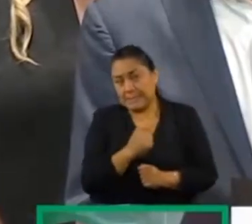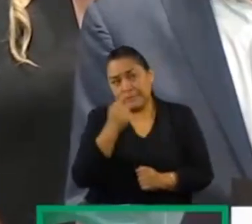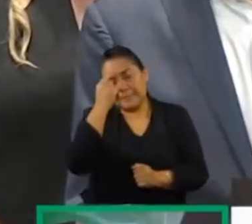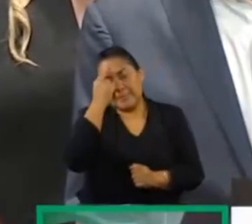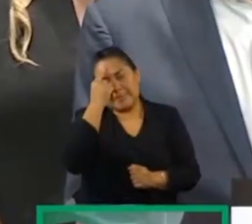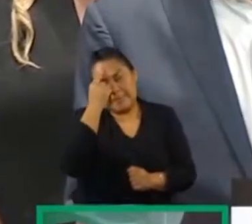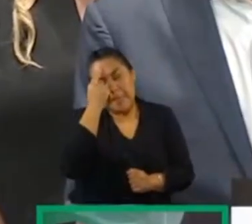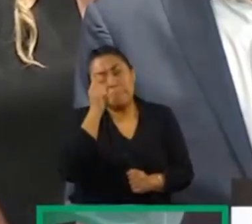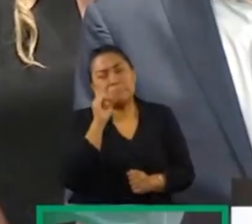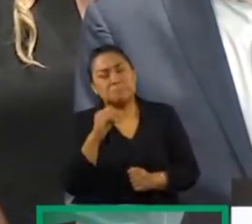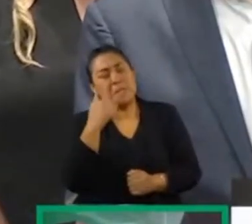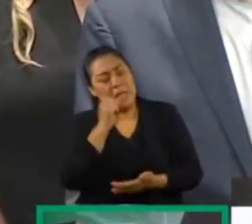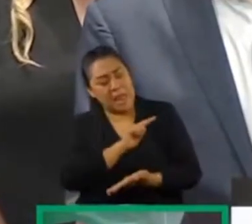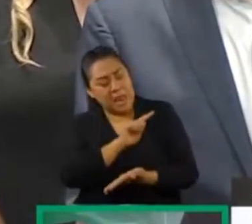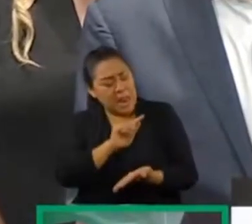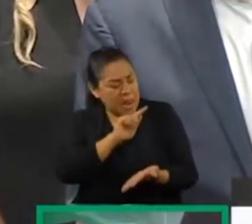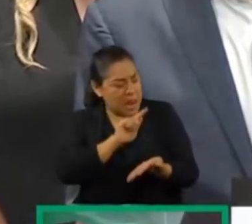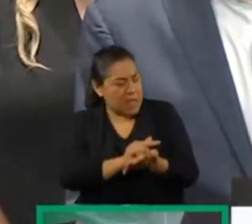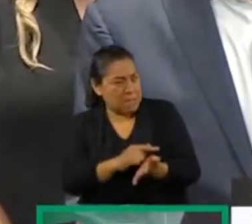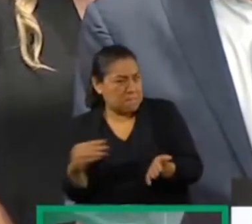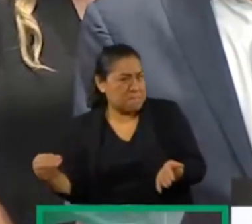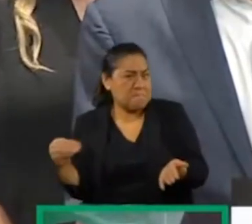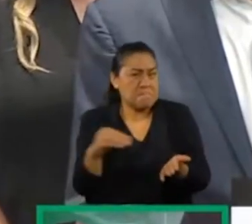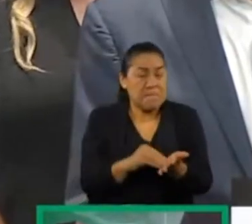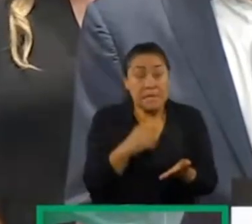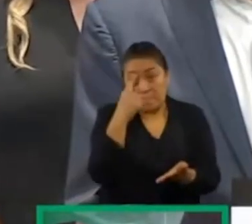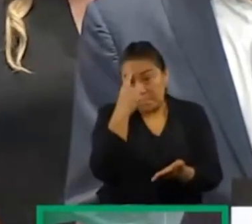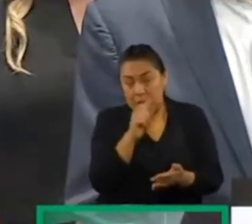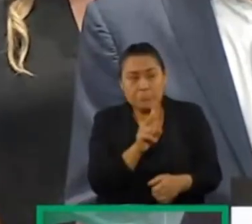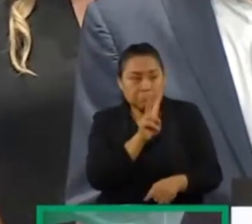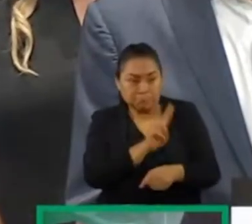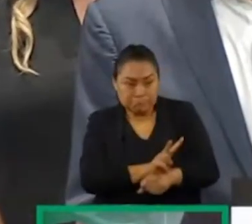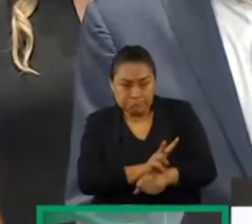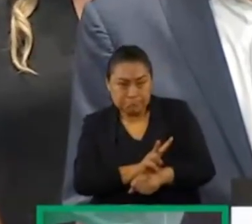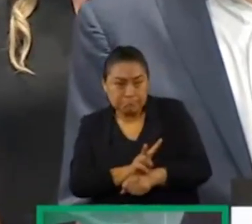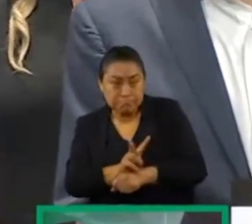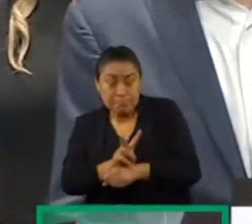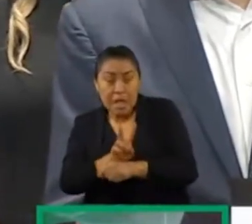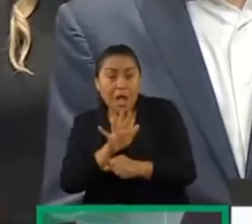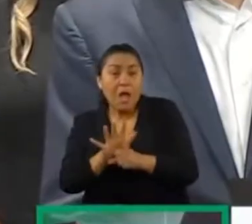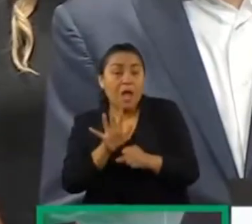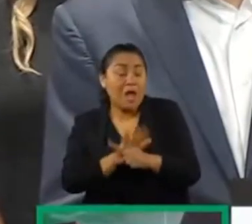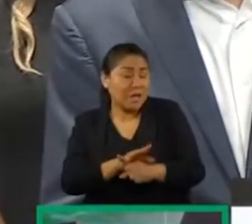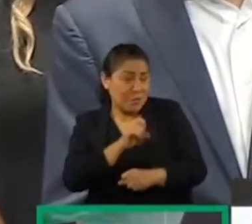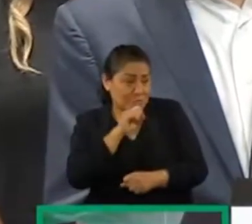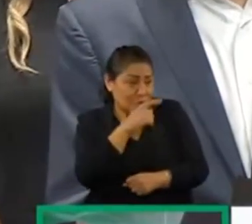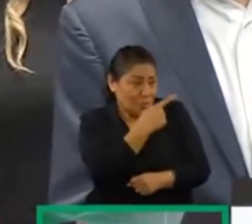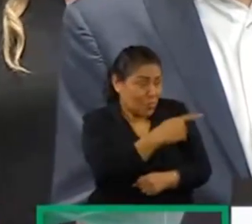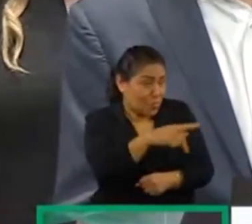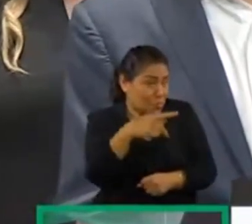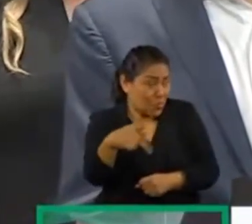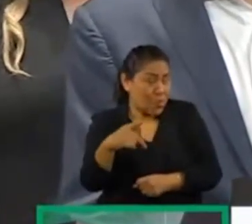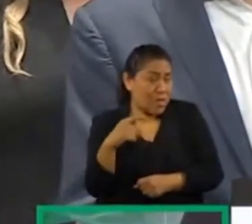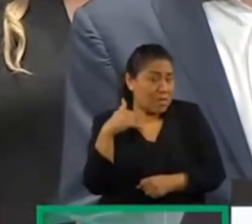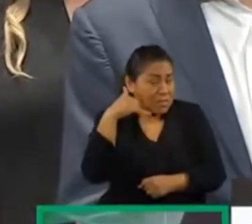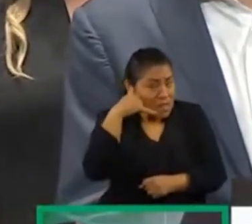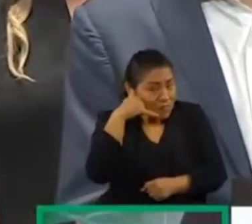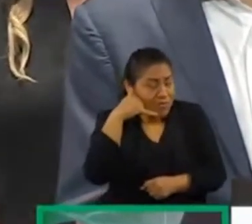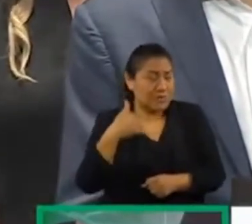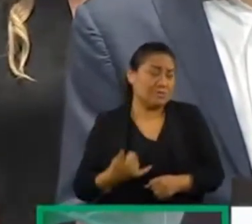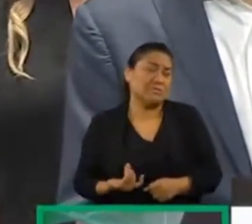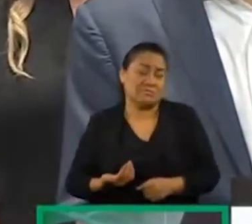quiere legalizar la vigilancia a través de tu teléfono. Por